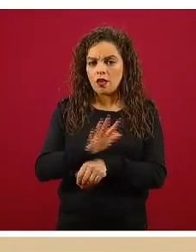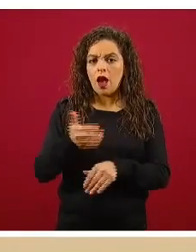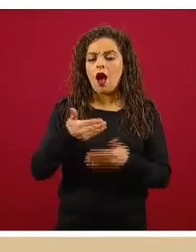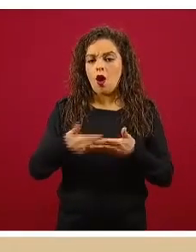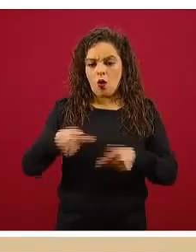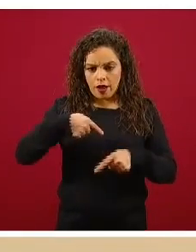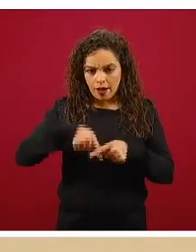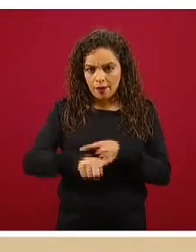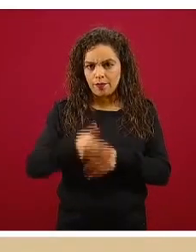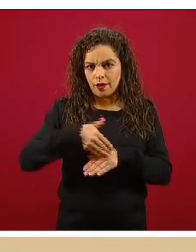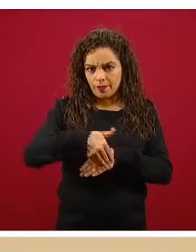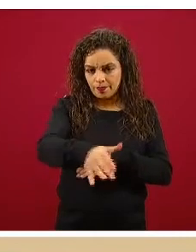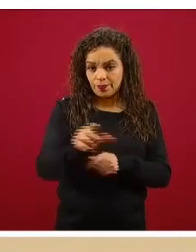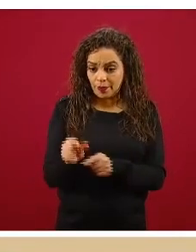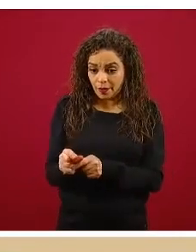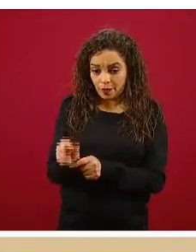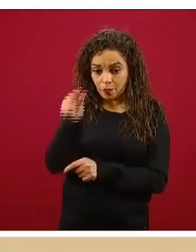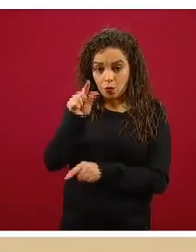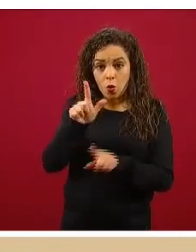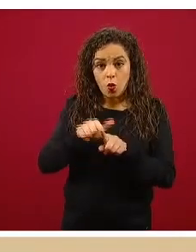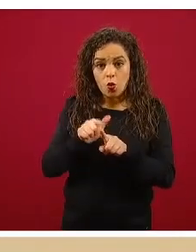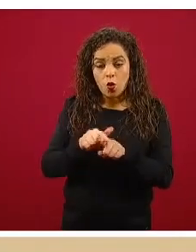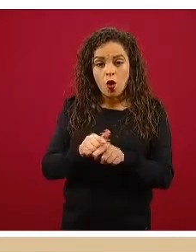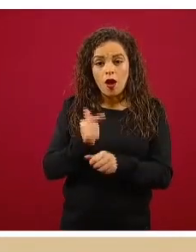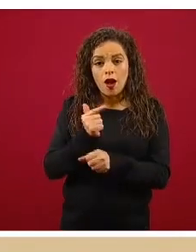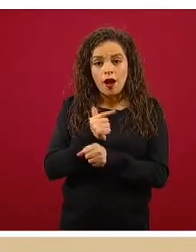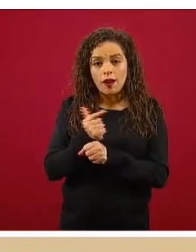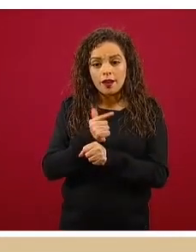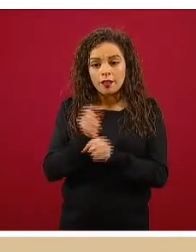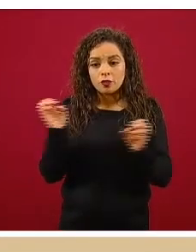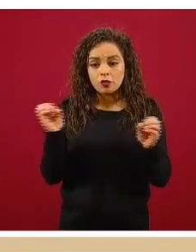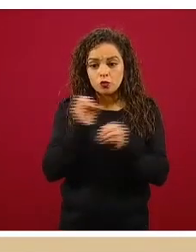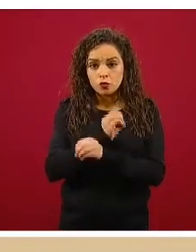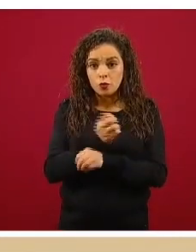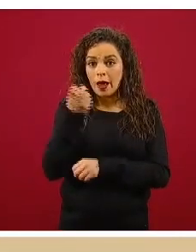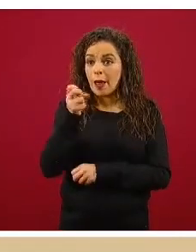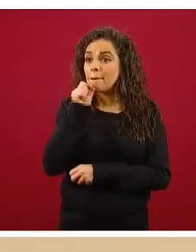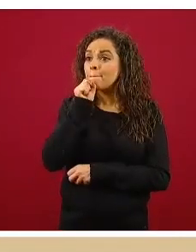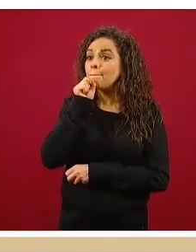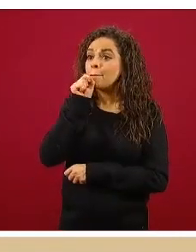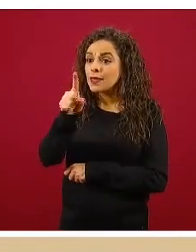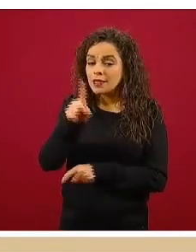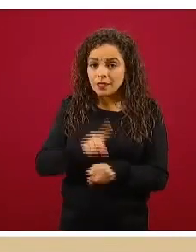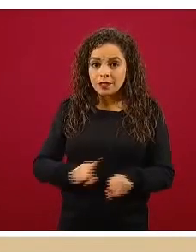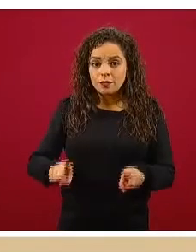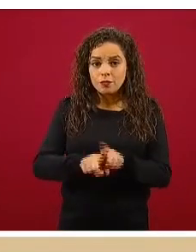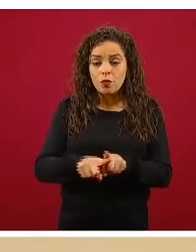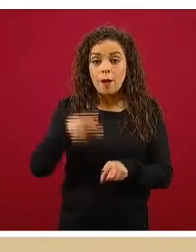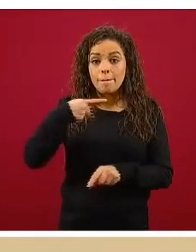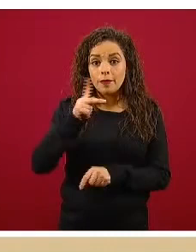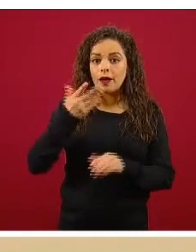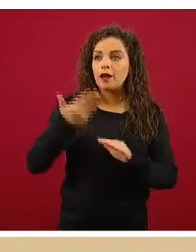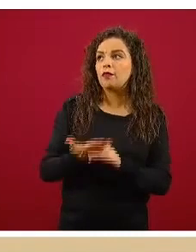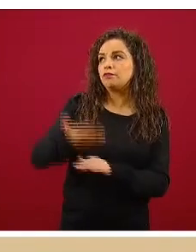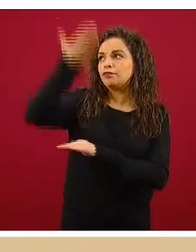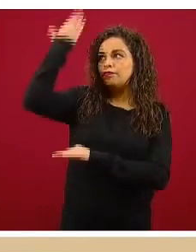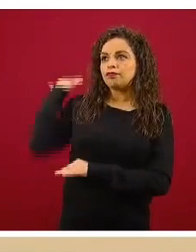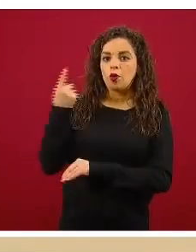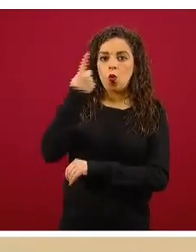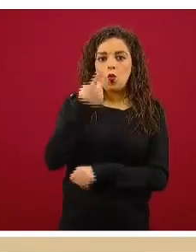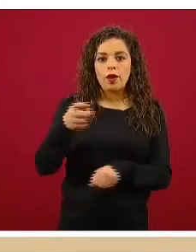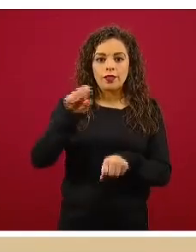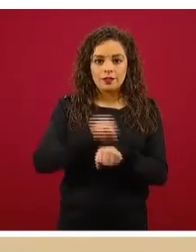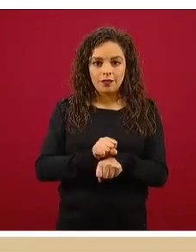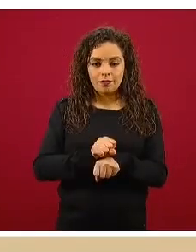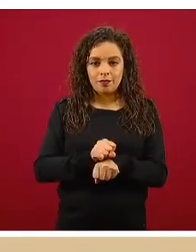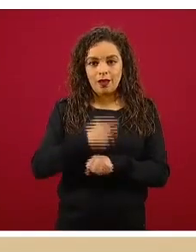color gris oscuro estamos representando la misma tasa de incidencia, pero que tenían hace una semana. Entonces, como